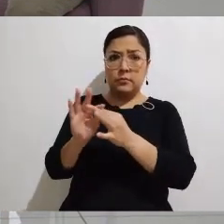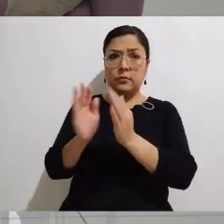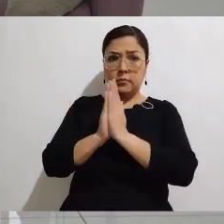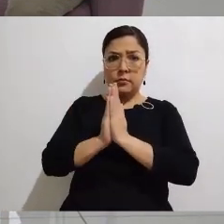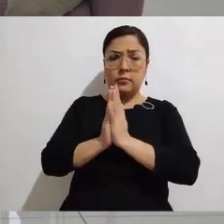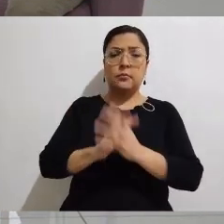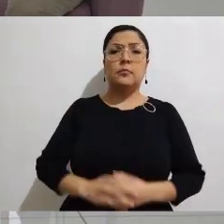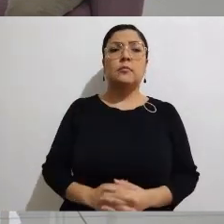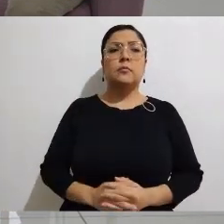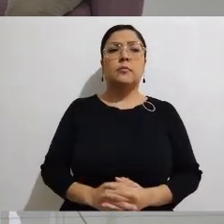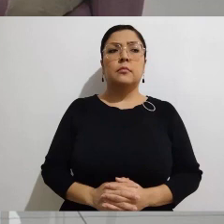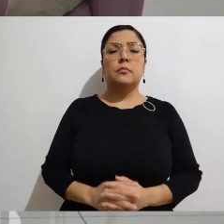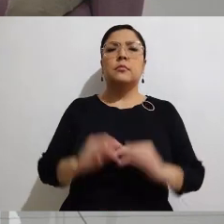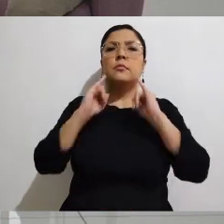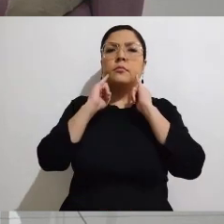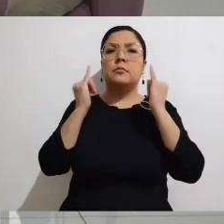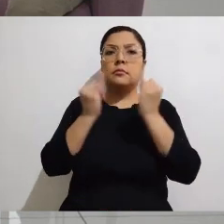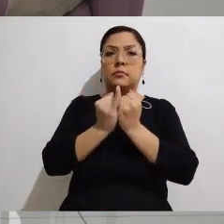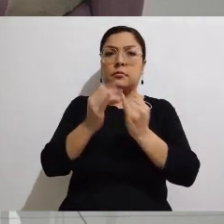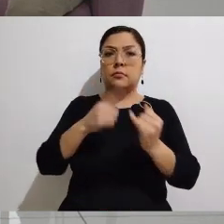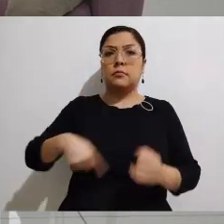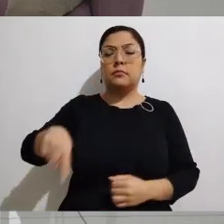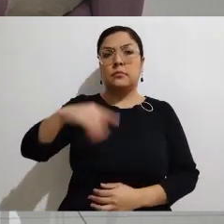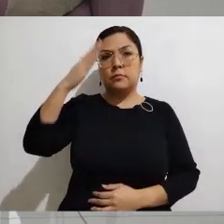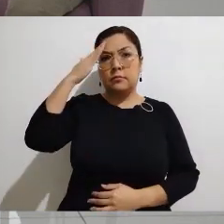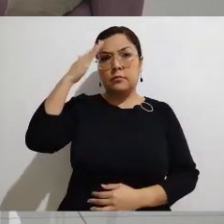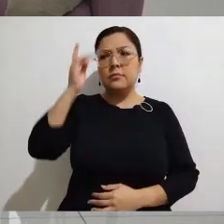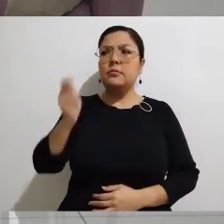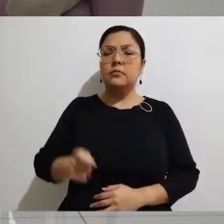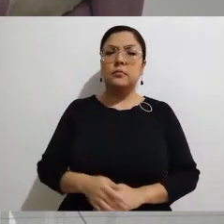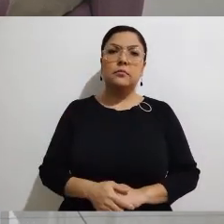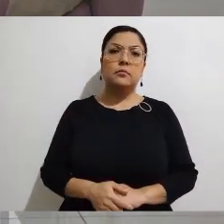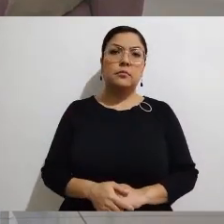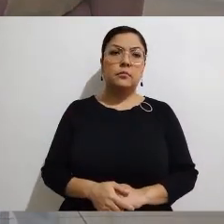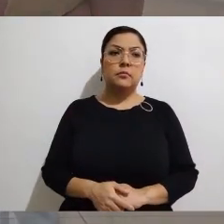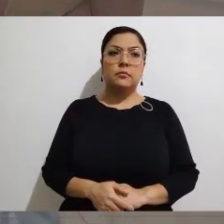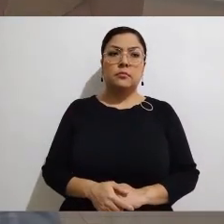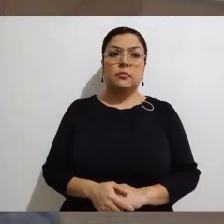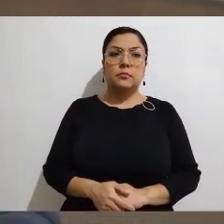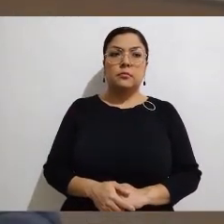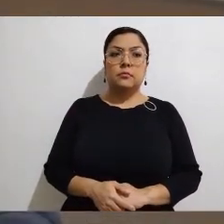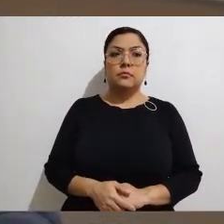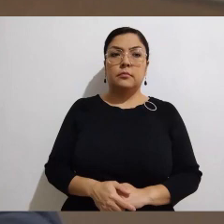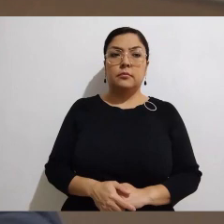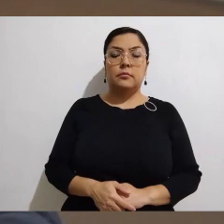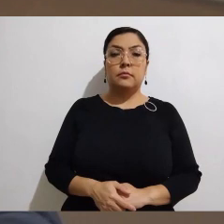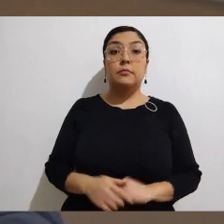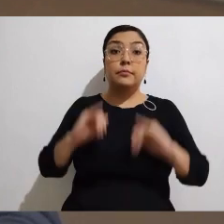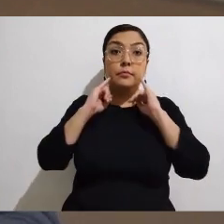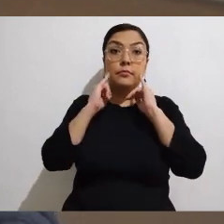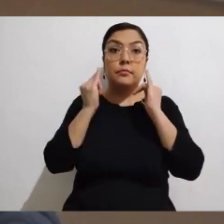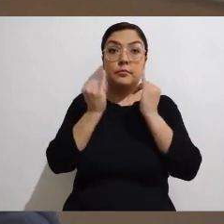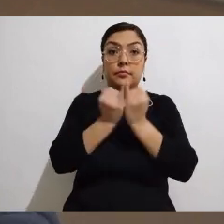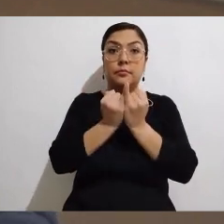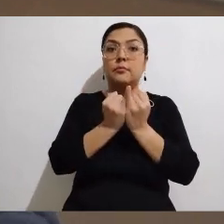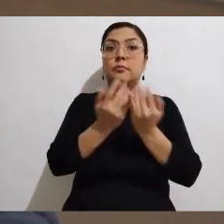consiste esta secretaría, esta Junta General Ejecutiva. Como bien comentas, consejero, la Junta General Ejecutiva es una figura que establece